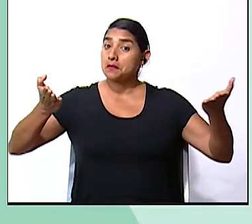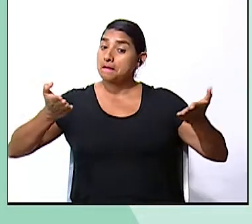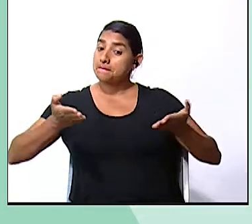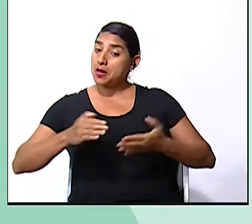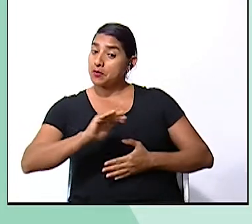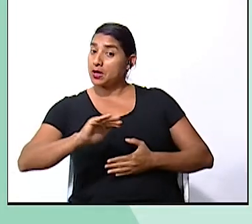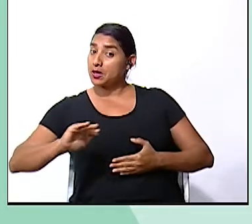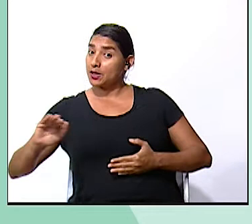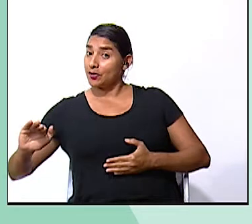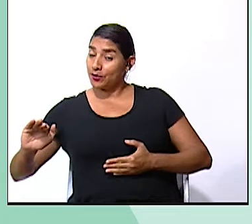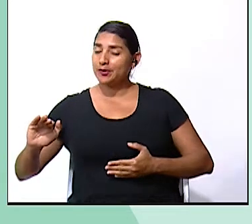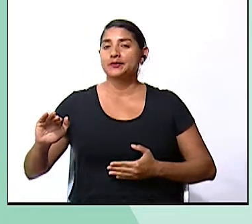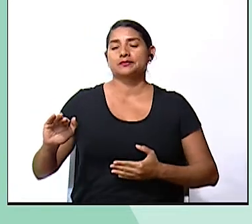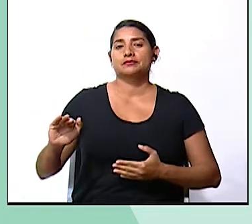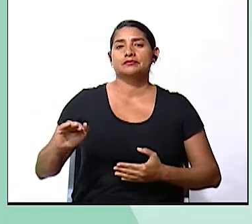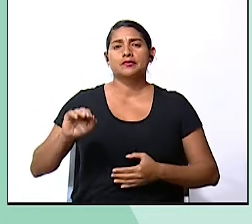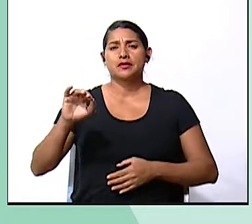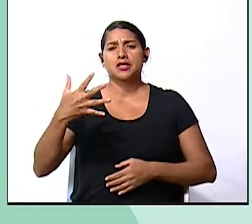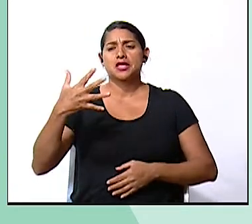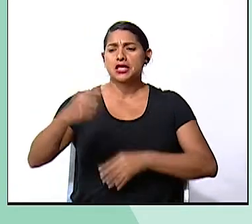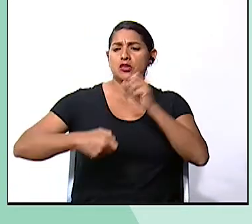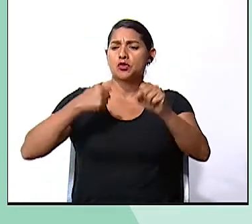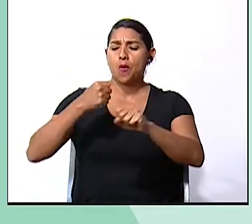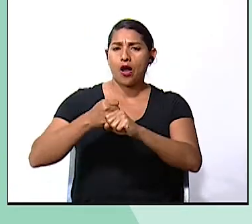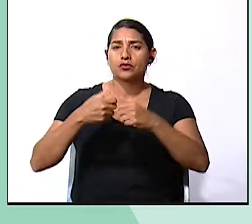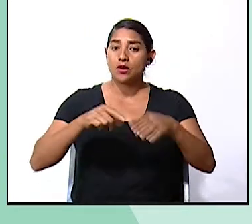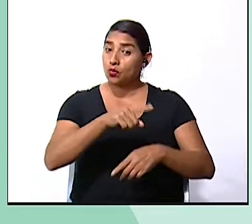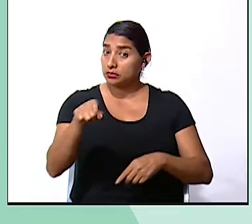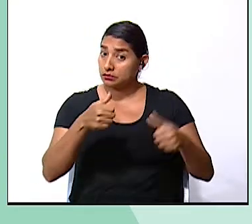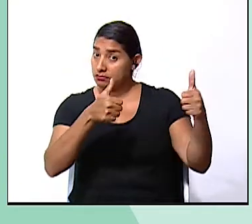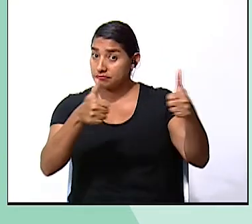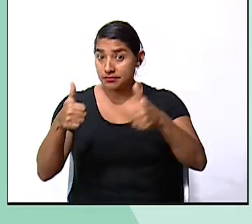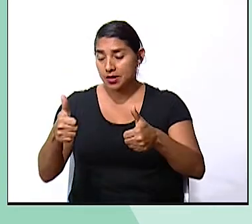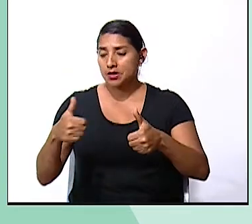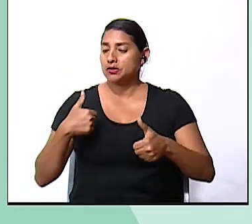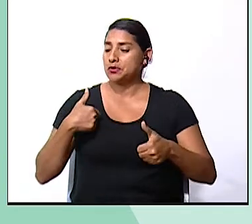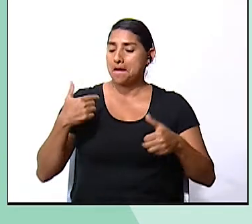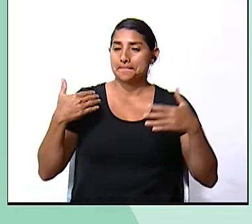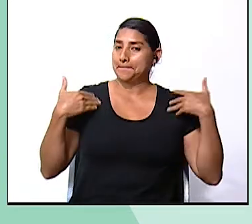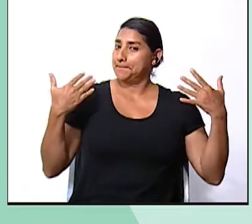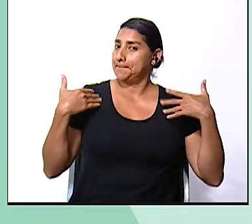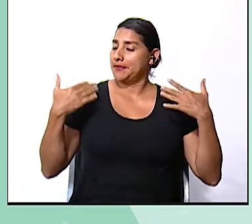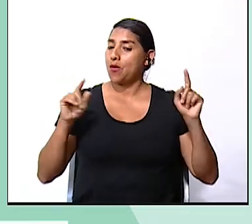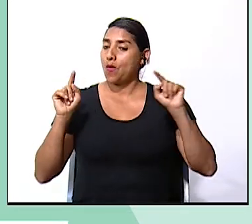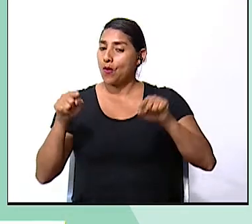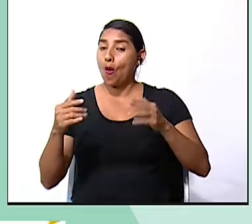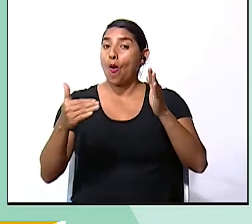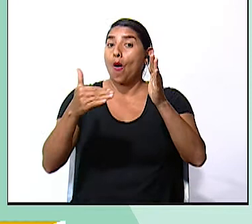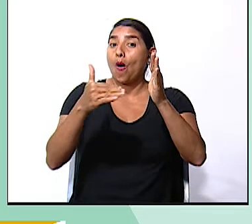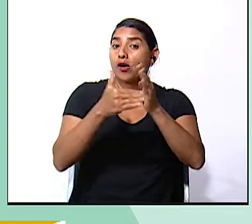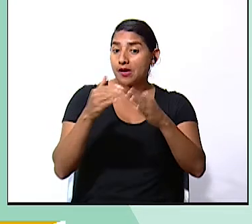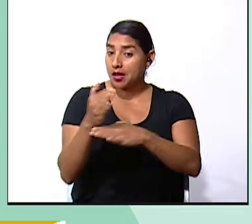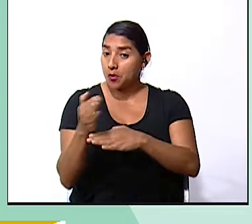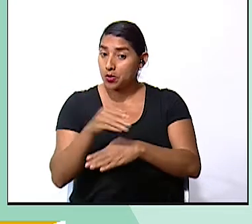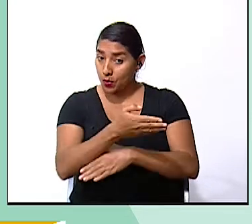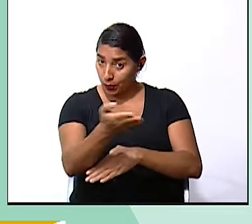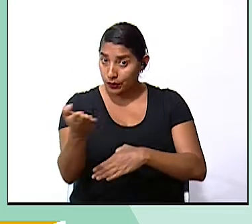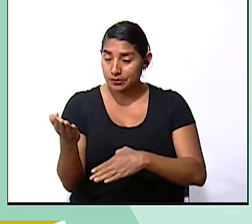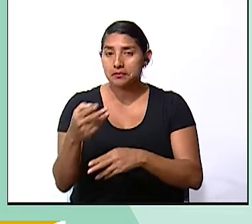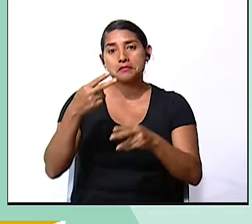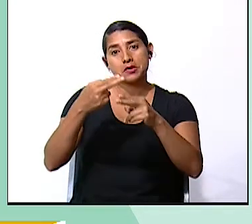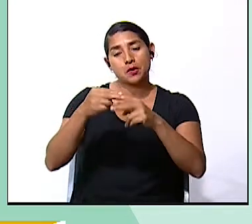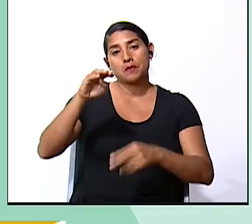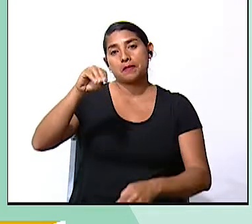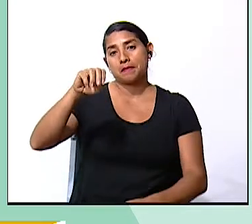Bienvenidos, chicos y chicas de quinto grado. ¿Cómo están? Yo muy contenta de estar aquí otra vez con ustedes. Mi nombre